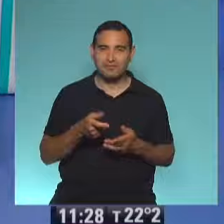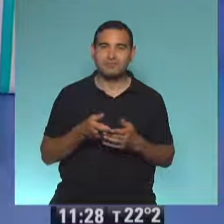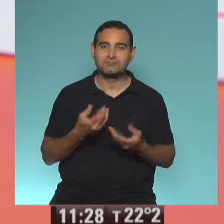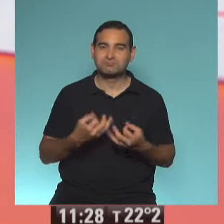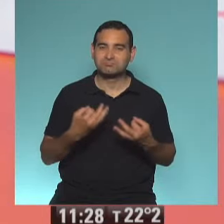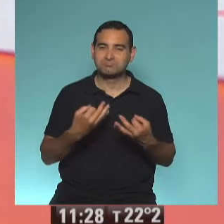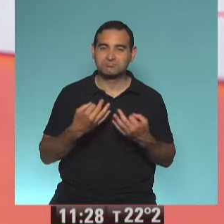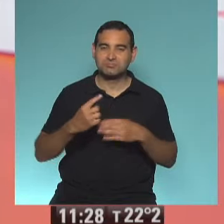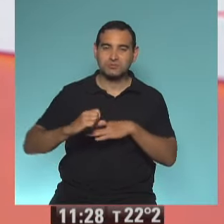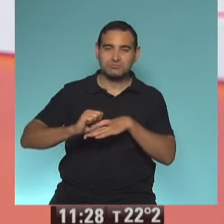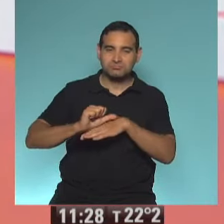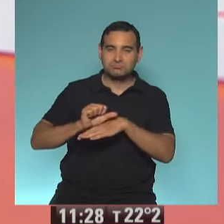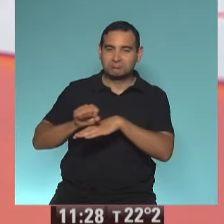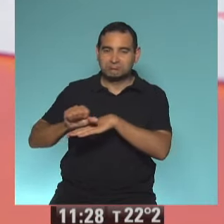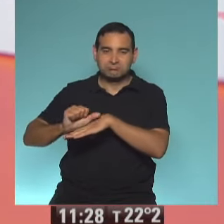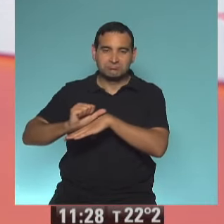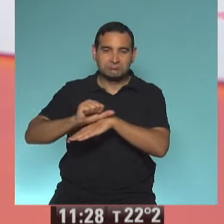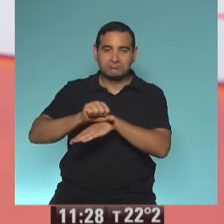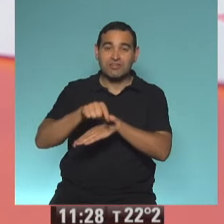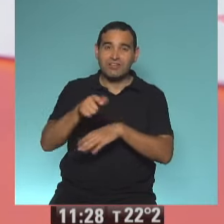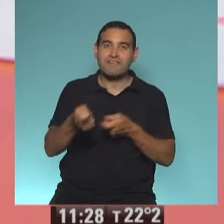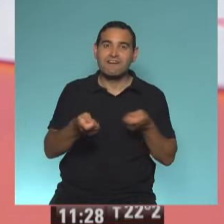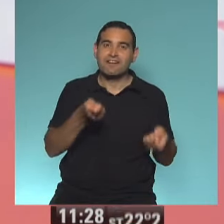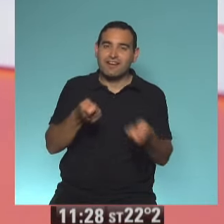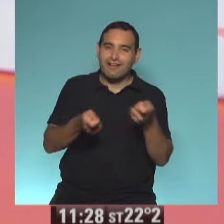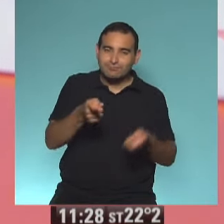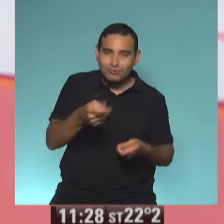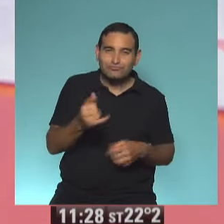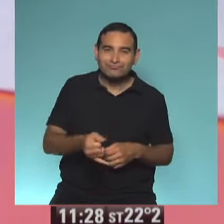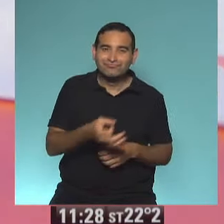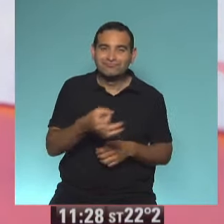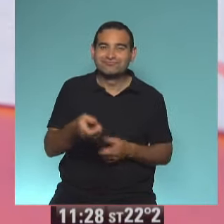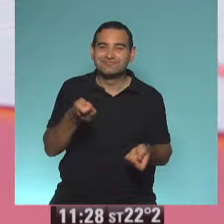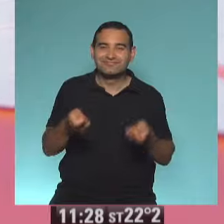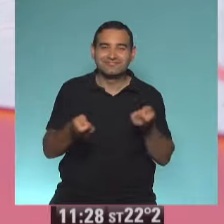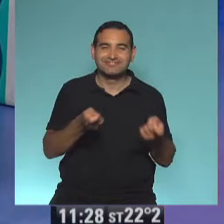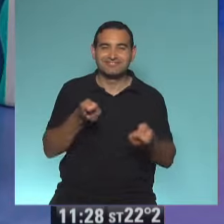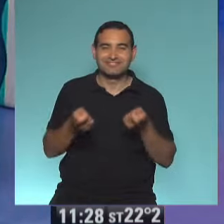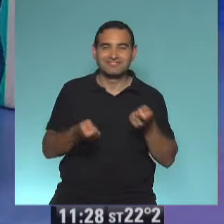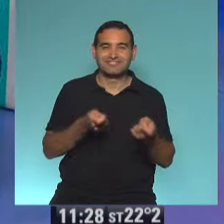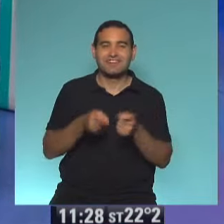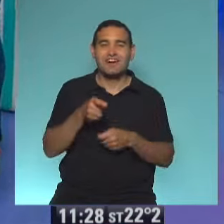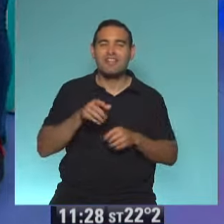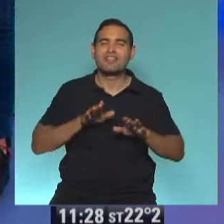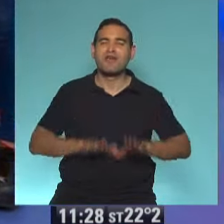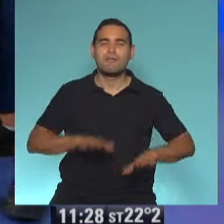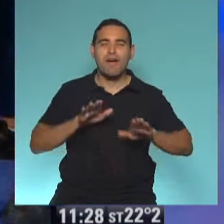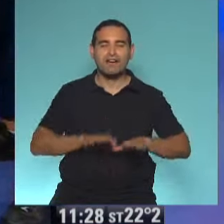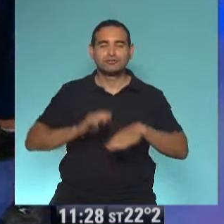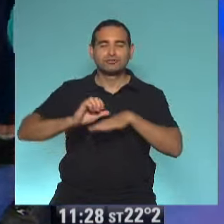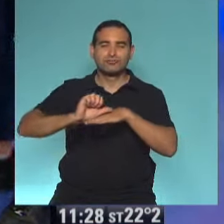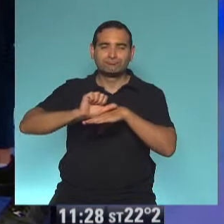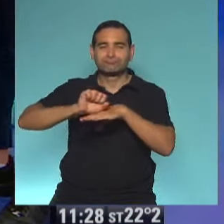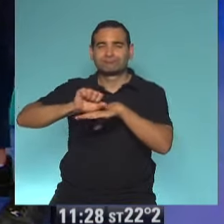trasladando, que tampoco se podían observar. Mira, y ahora está bailando despacito. Ahí está, claro, ¿por porque él va despacito, es el ritmo de